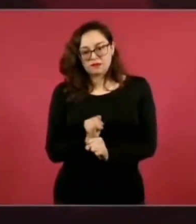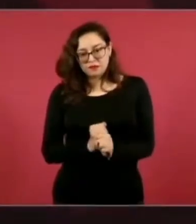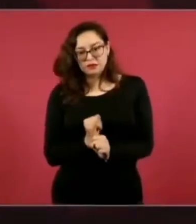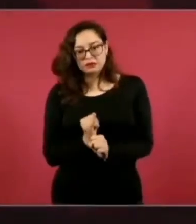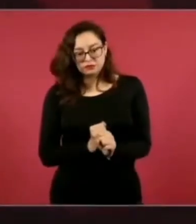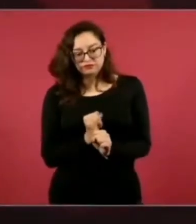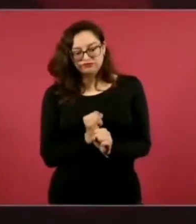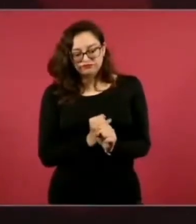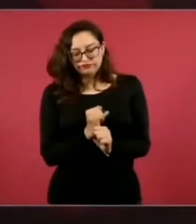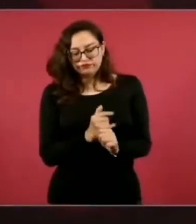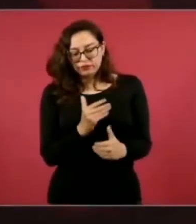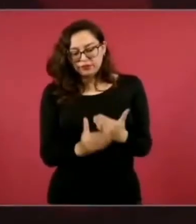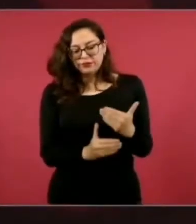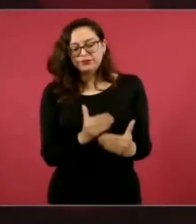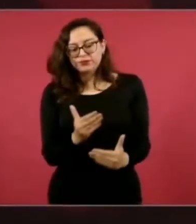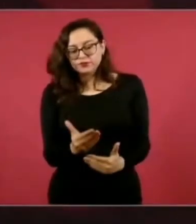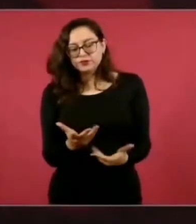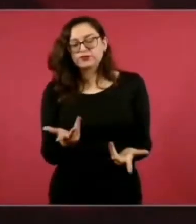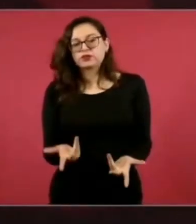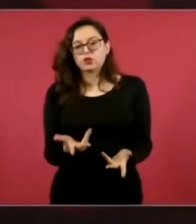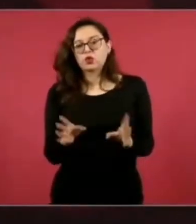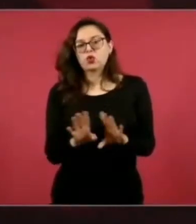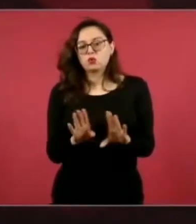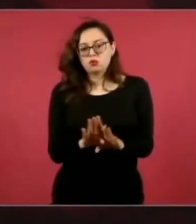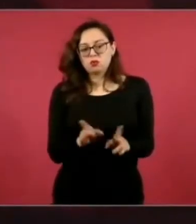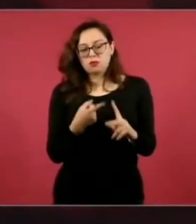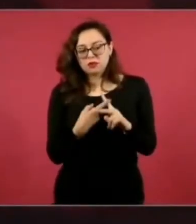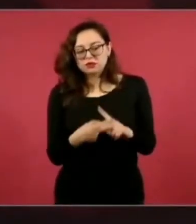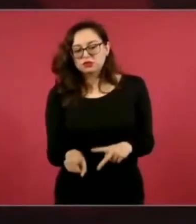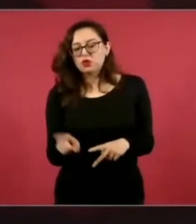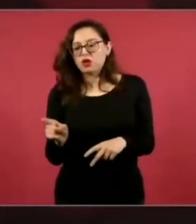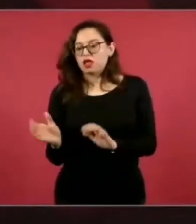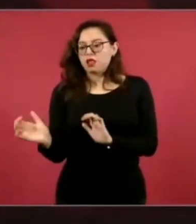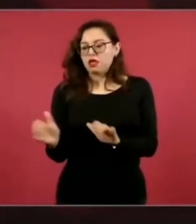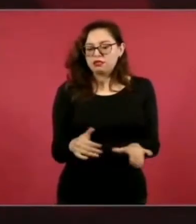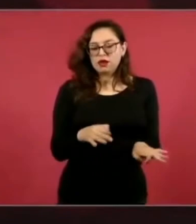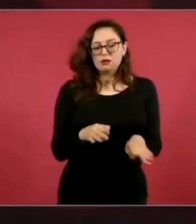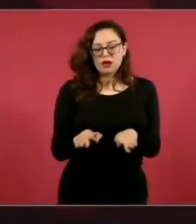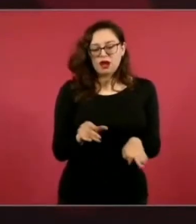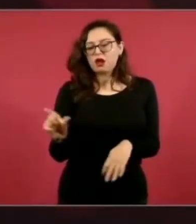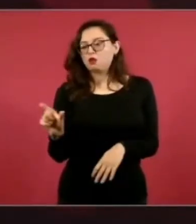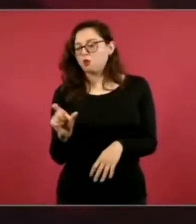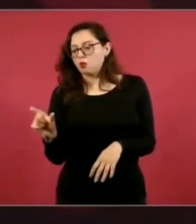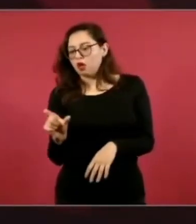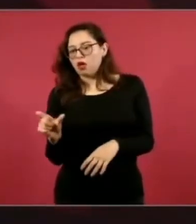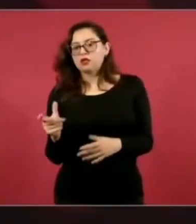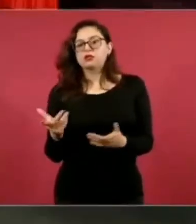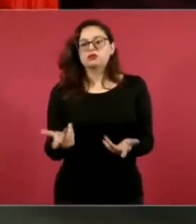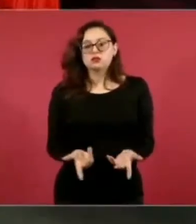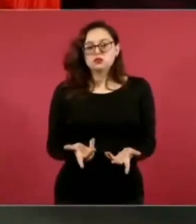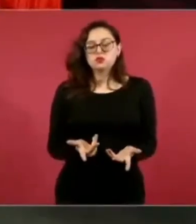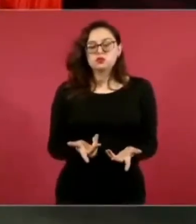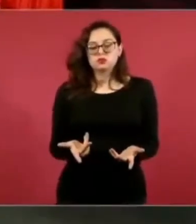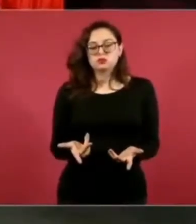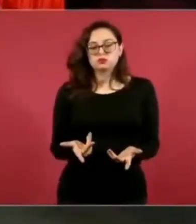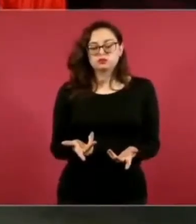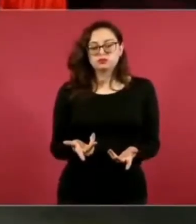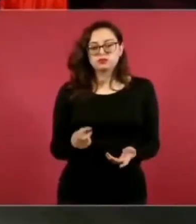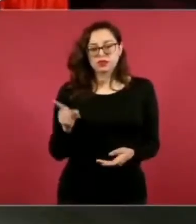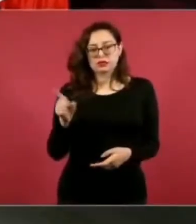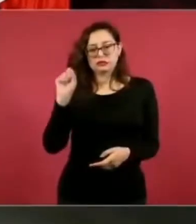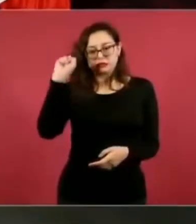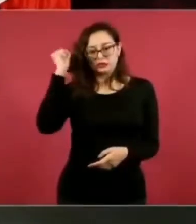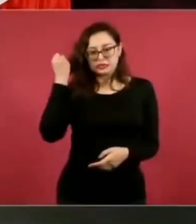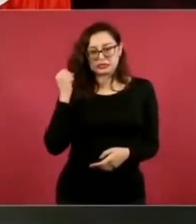cuando entró a trabajar a la Procuraduría de